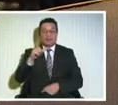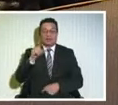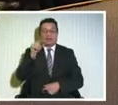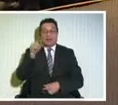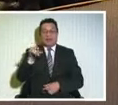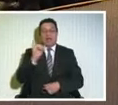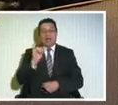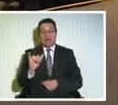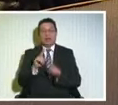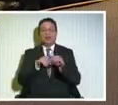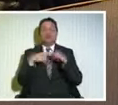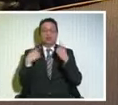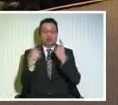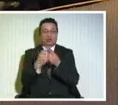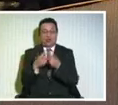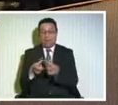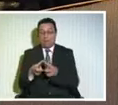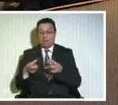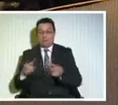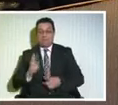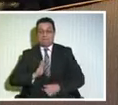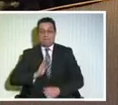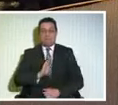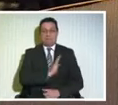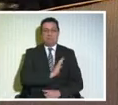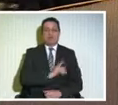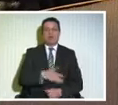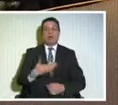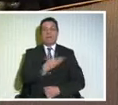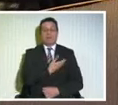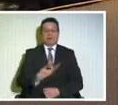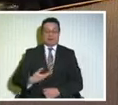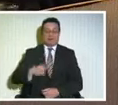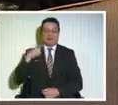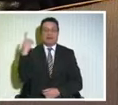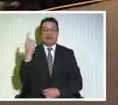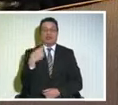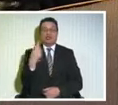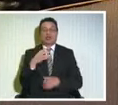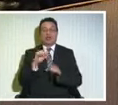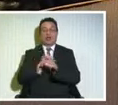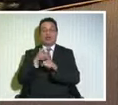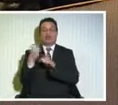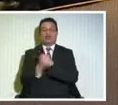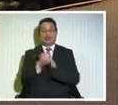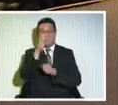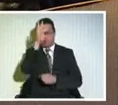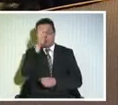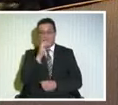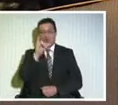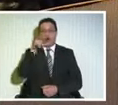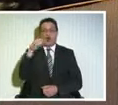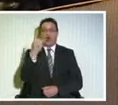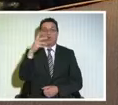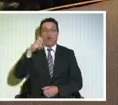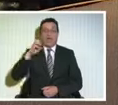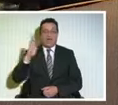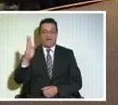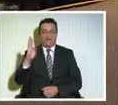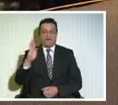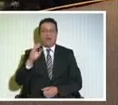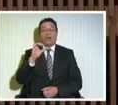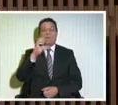Morales, y a los integrantes de este Consejo. A la Presidenta Nacional de la Asociación de Funcionarios de Junaed, Carolina